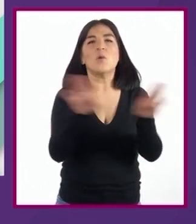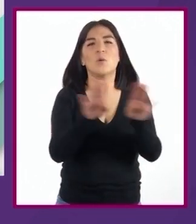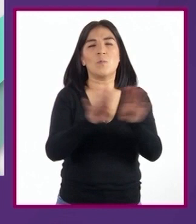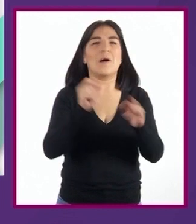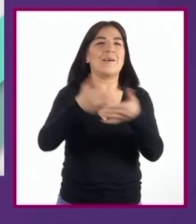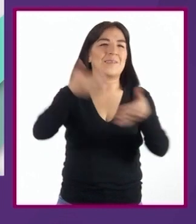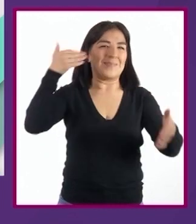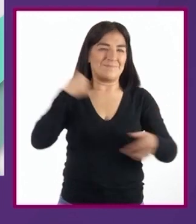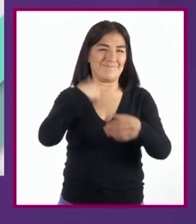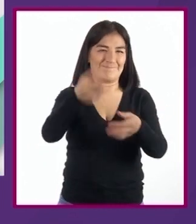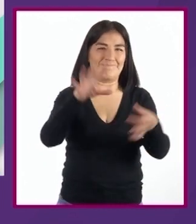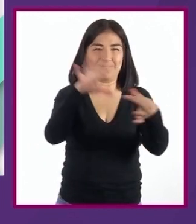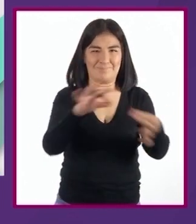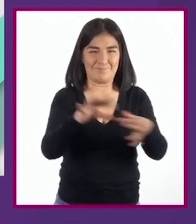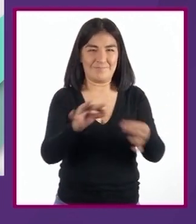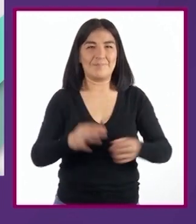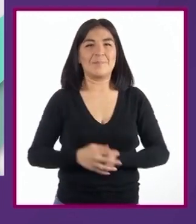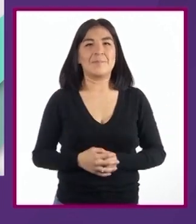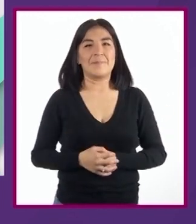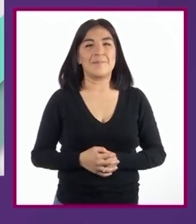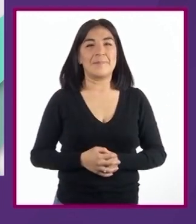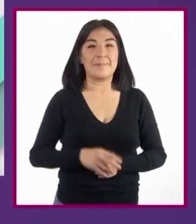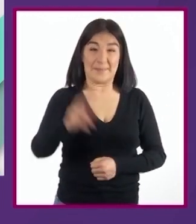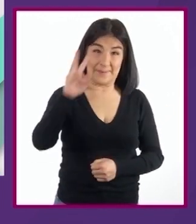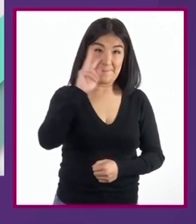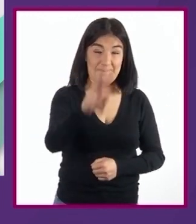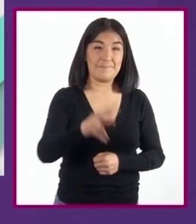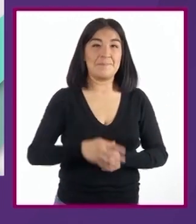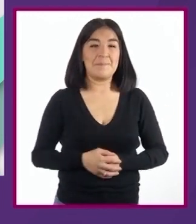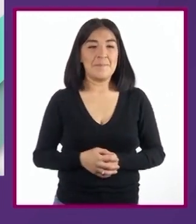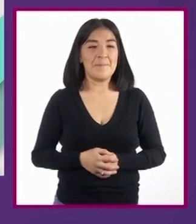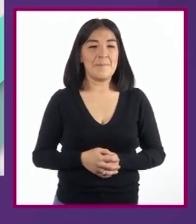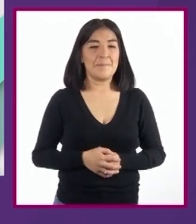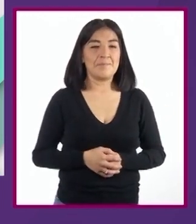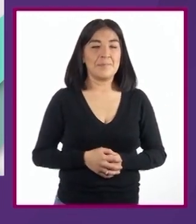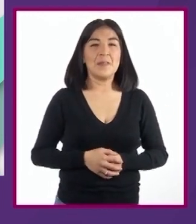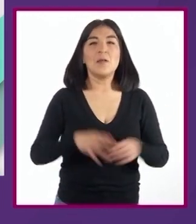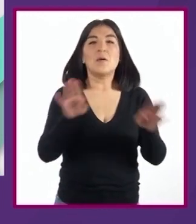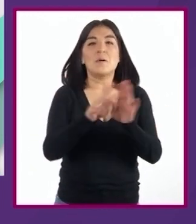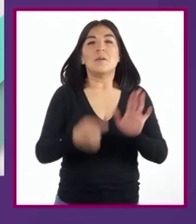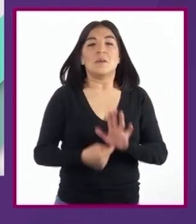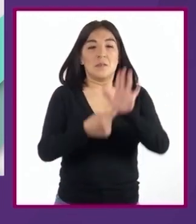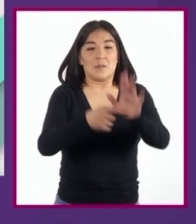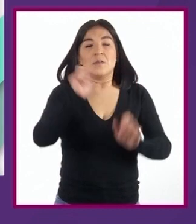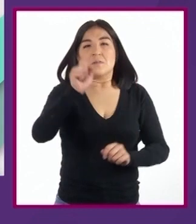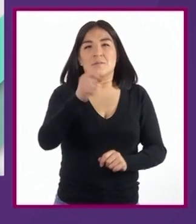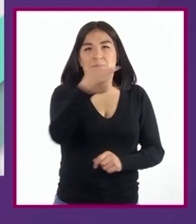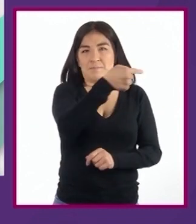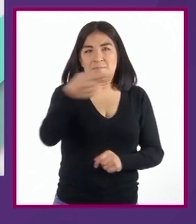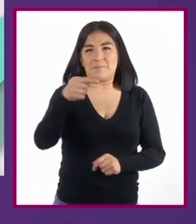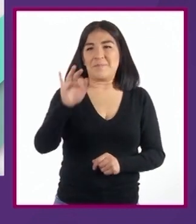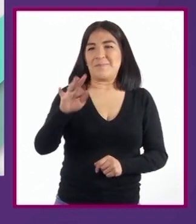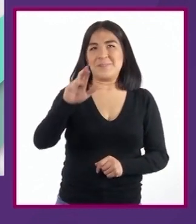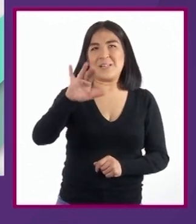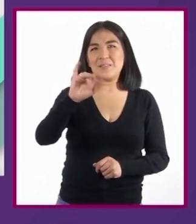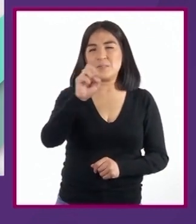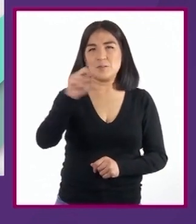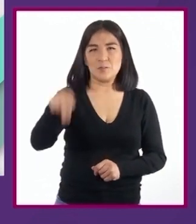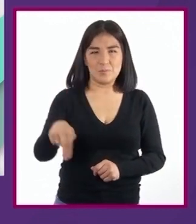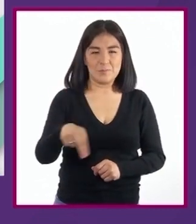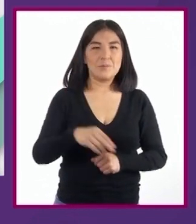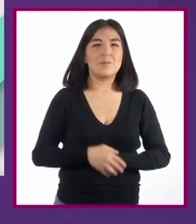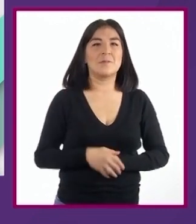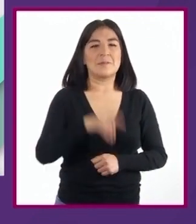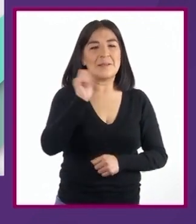con anterioridad. Si observan, los datos proporcionados son fracciones, por lo tanto, podemos pasar